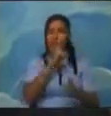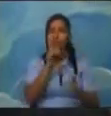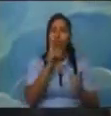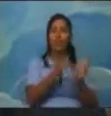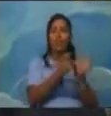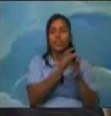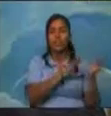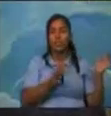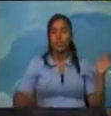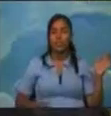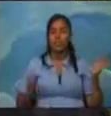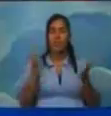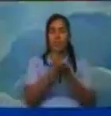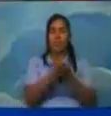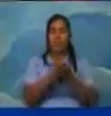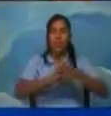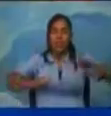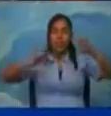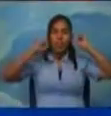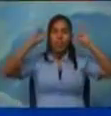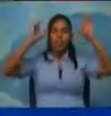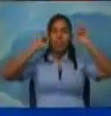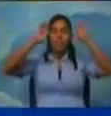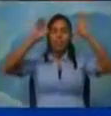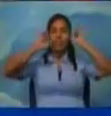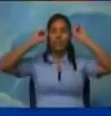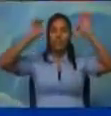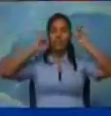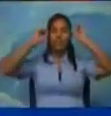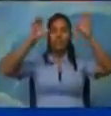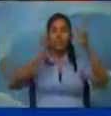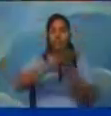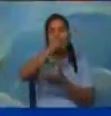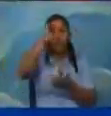Dios te bendiga. Yeah.